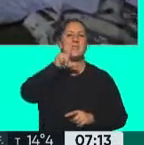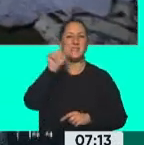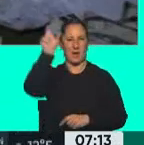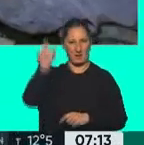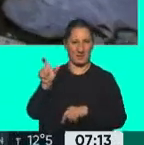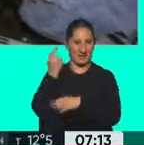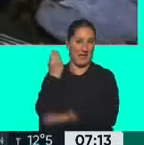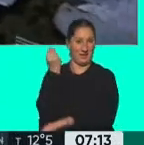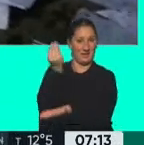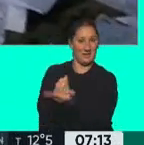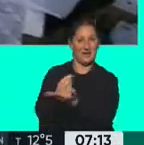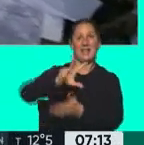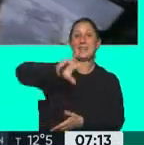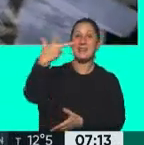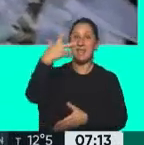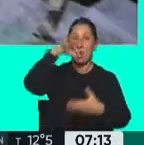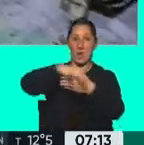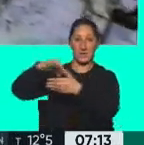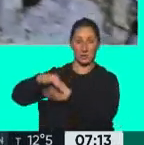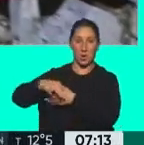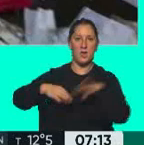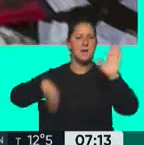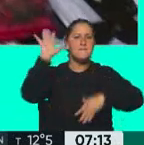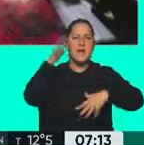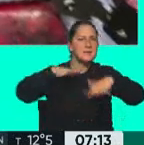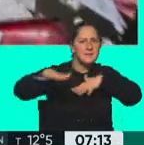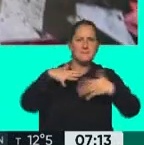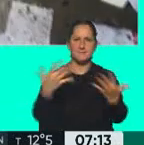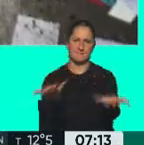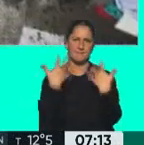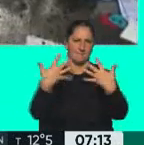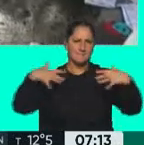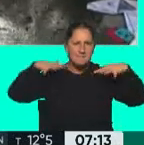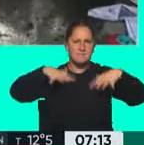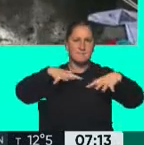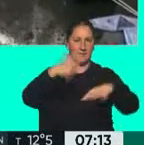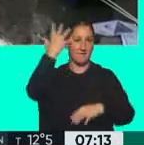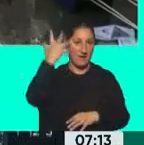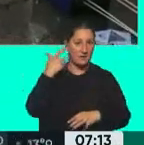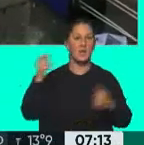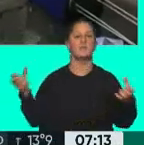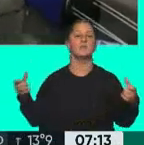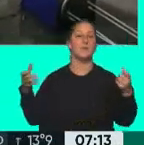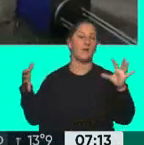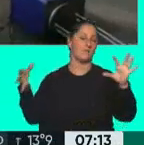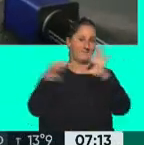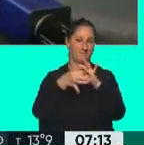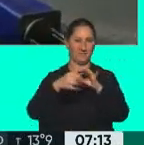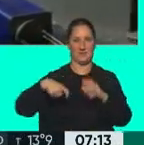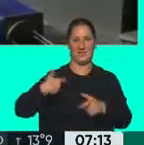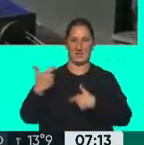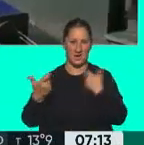este candidato que salió tercero en las elecciones y fue el que más movilizó en toda Francia junto con los sindicatos. Lo primero que